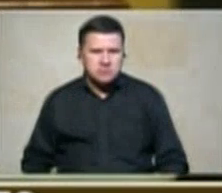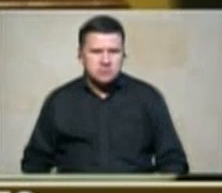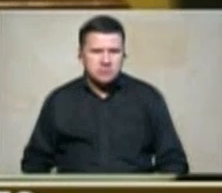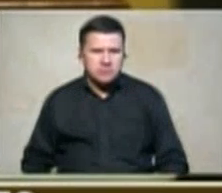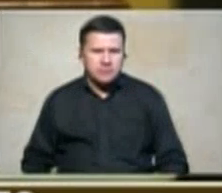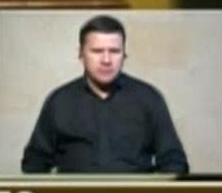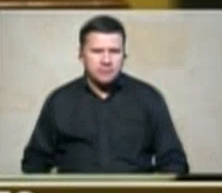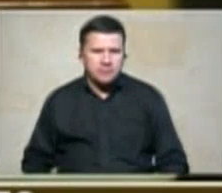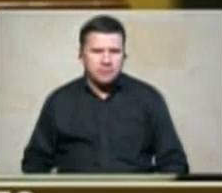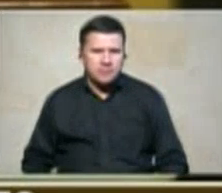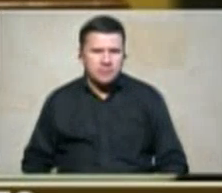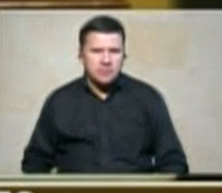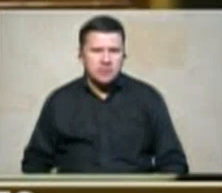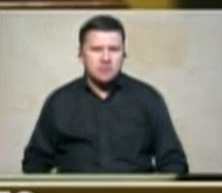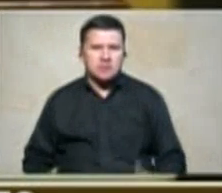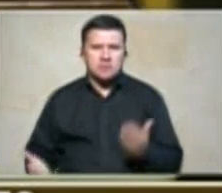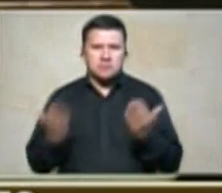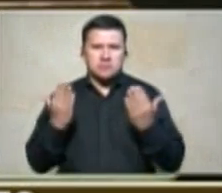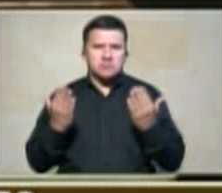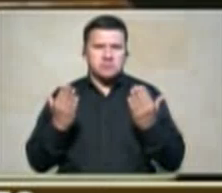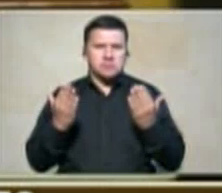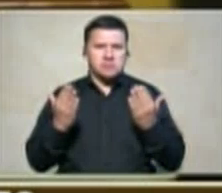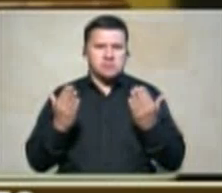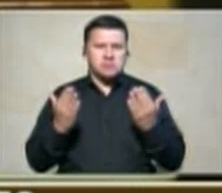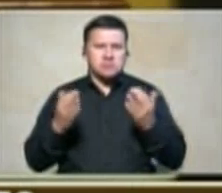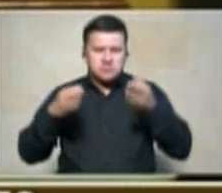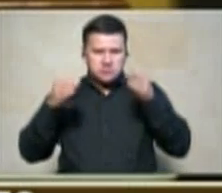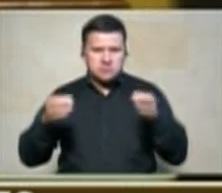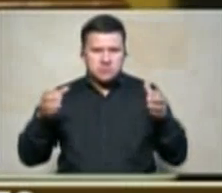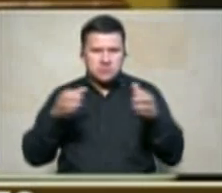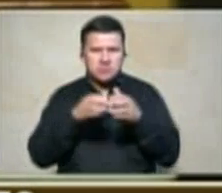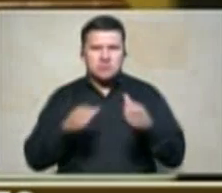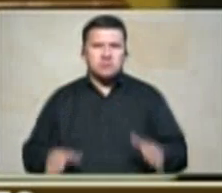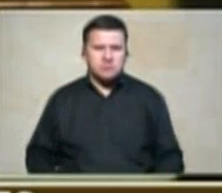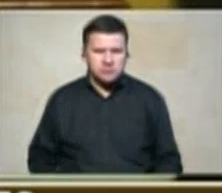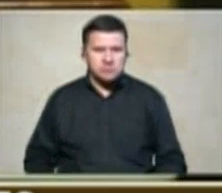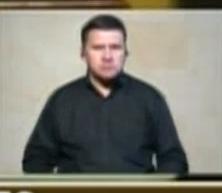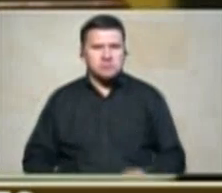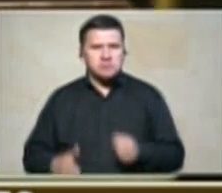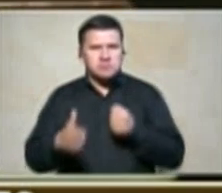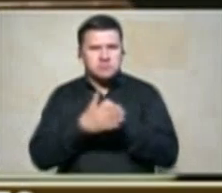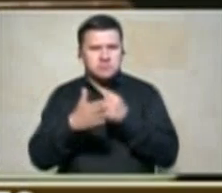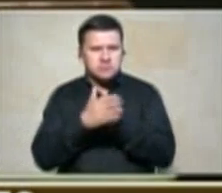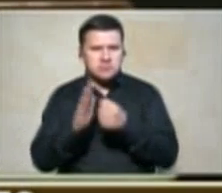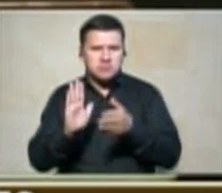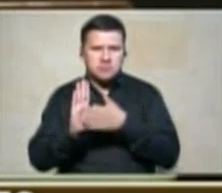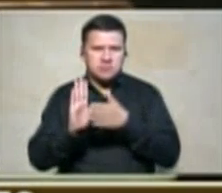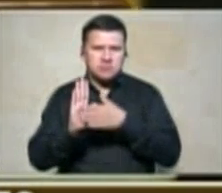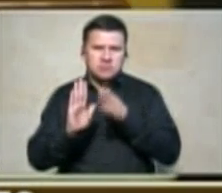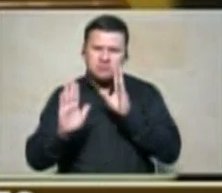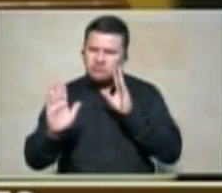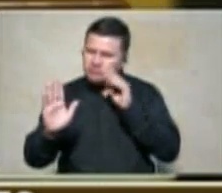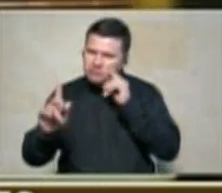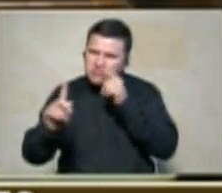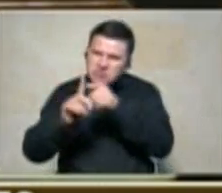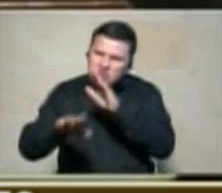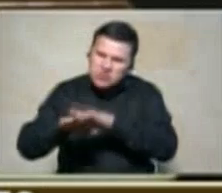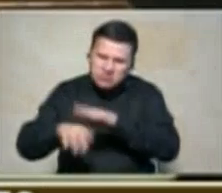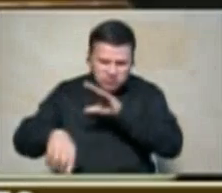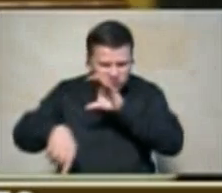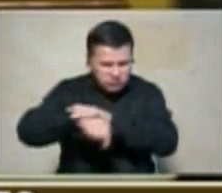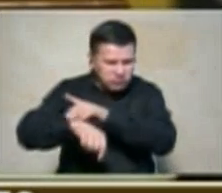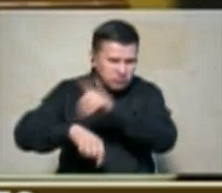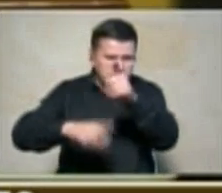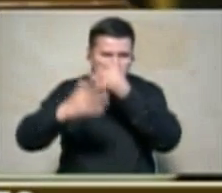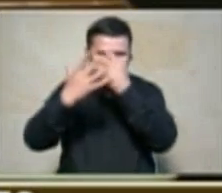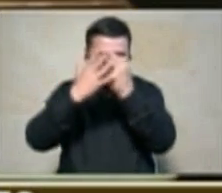denuncia, perseguirlos y meterlos a la cárcel. Aquí hay que destacar y no olvidar que existe un